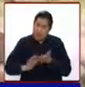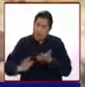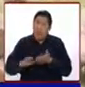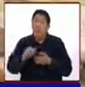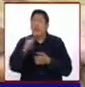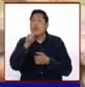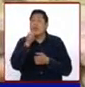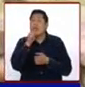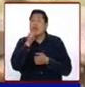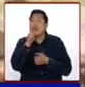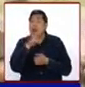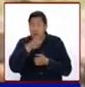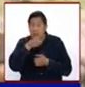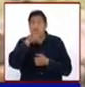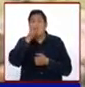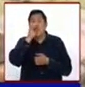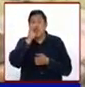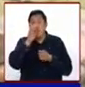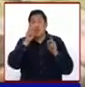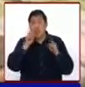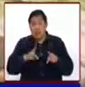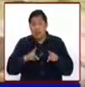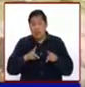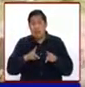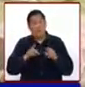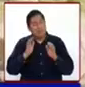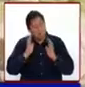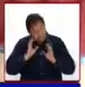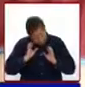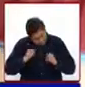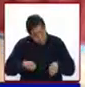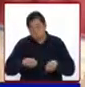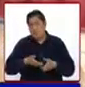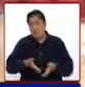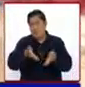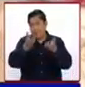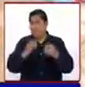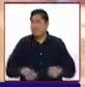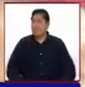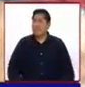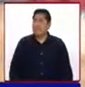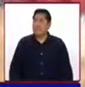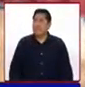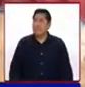agua que están consumiendo los pobladores es agua de consumo.